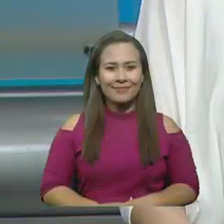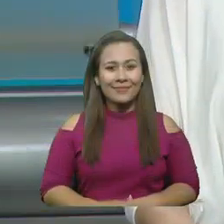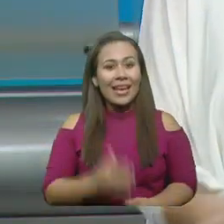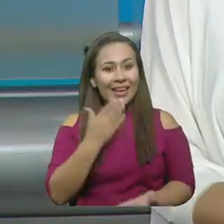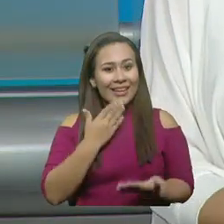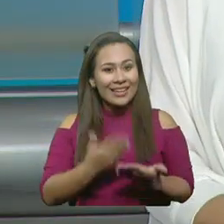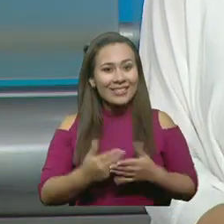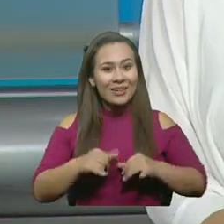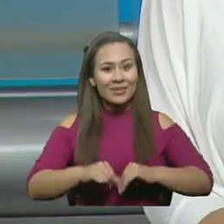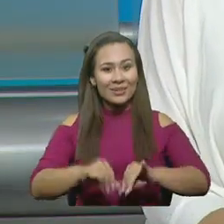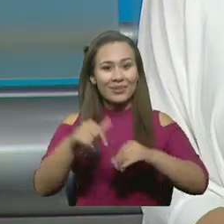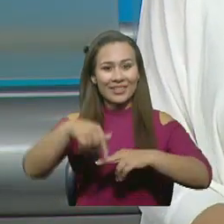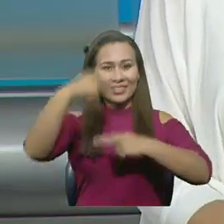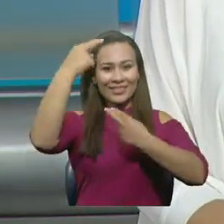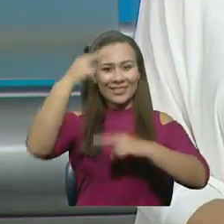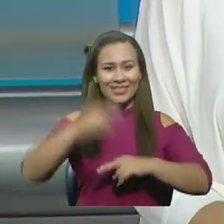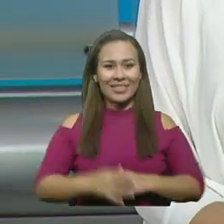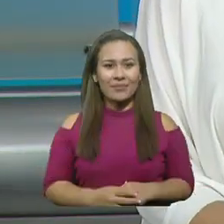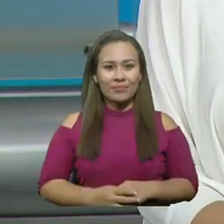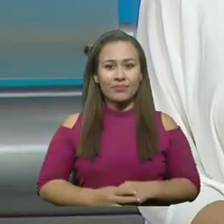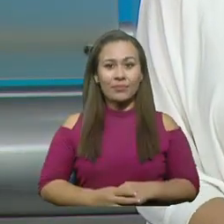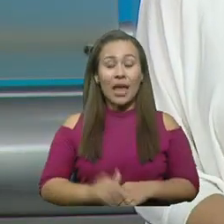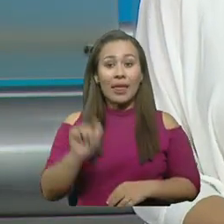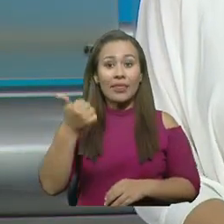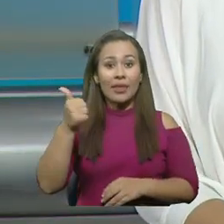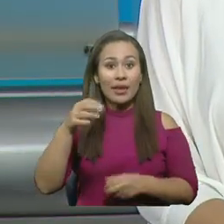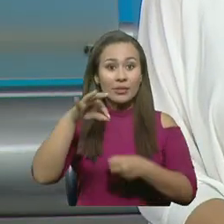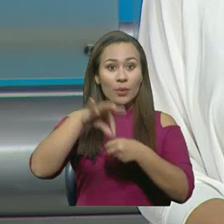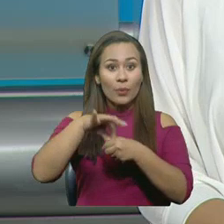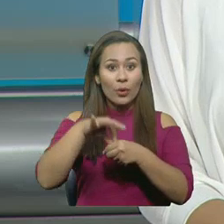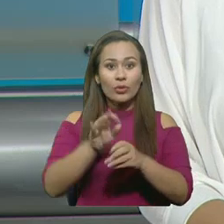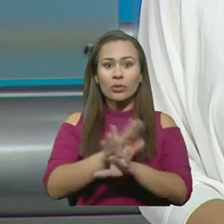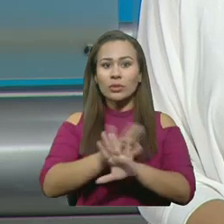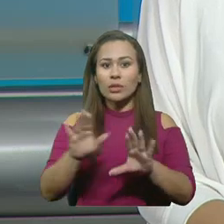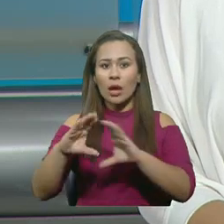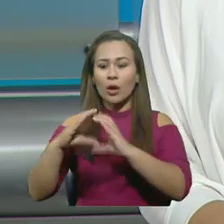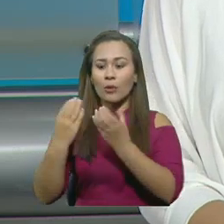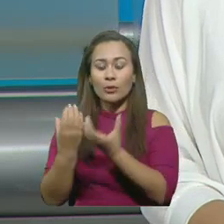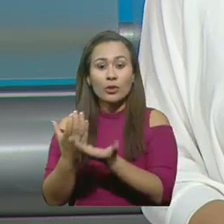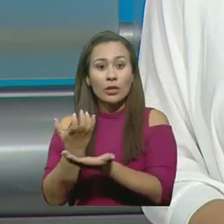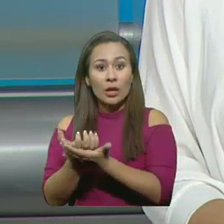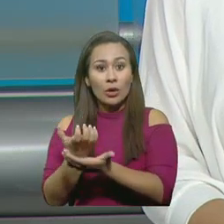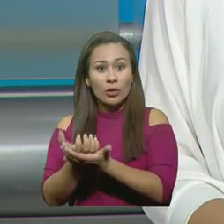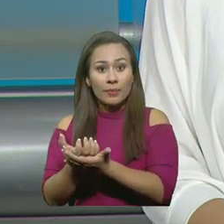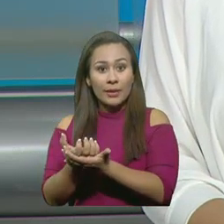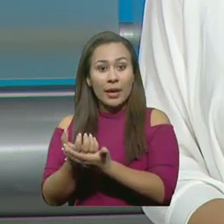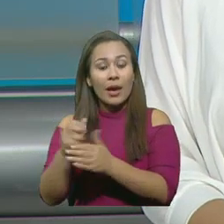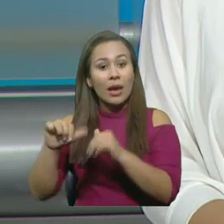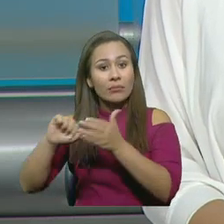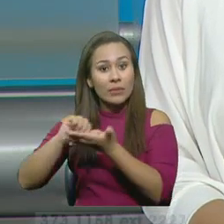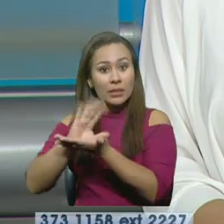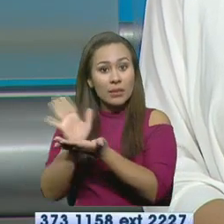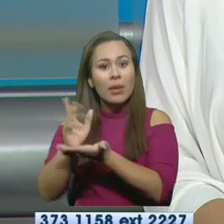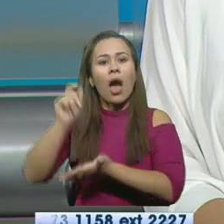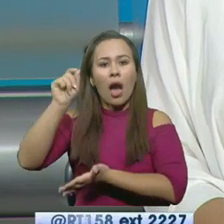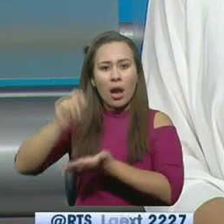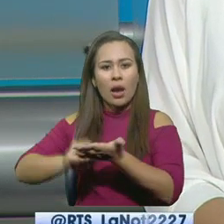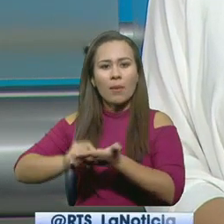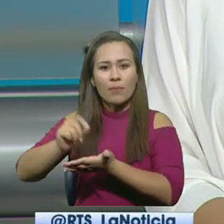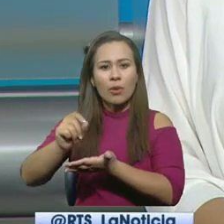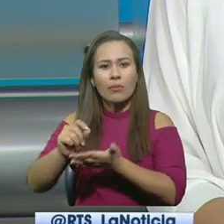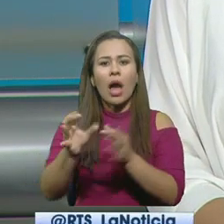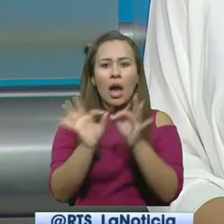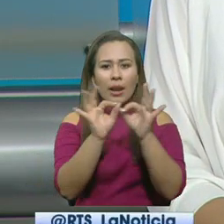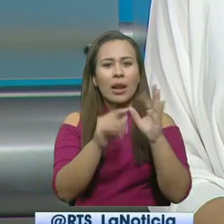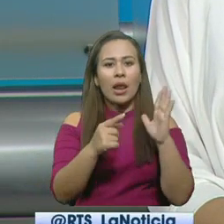Gracias por continuar en nuestra sintonía. Con 10 votos, la Comisión de Régimen Económico de la Asamblea Nacional aprobó el informe de la proforma